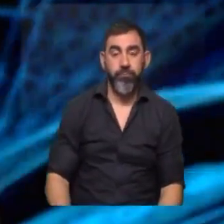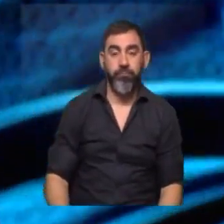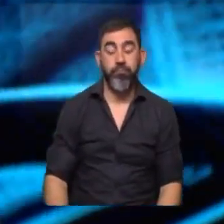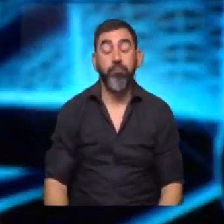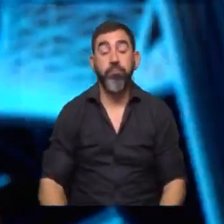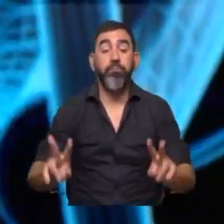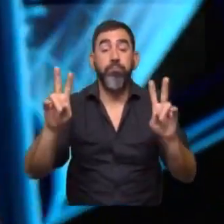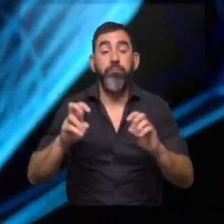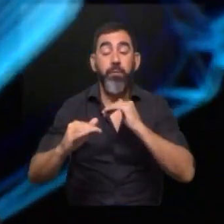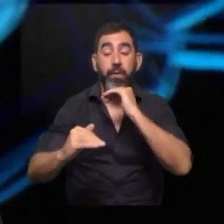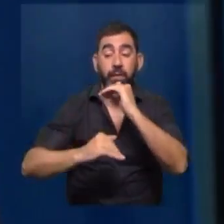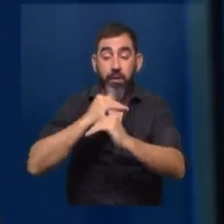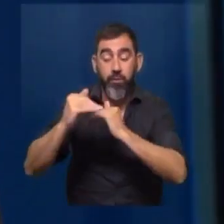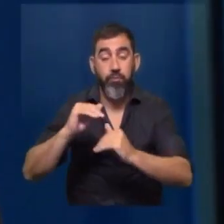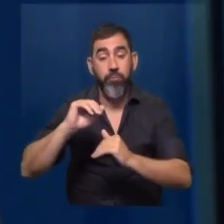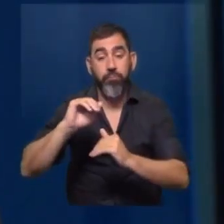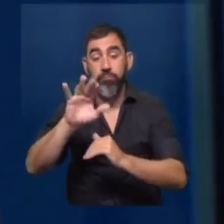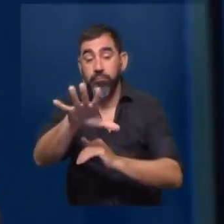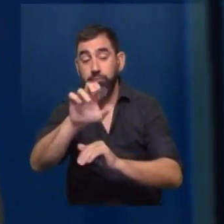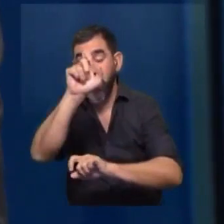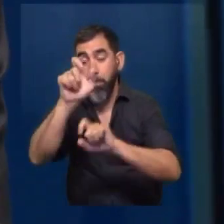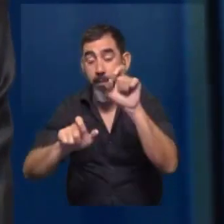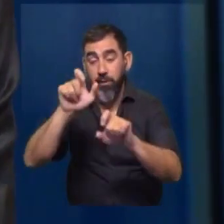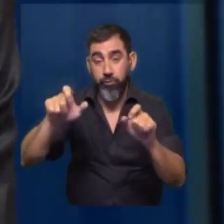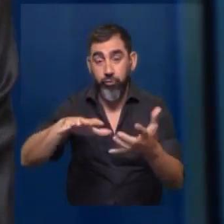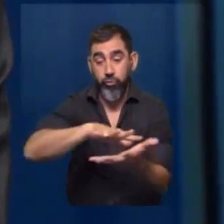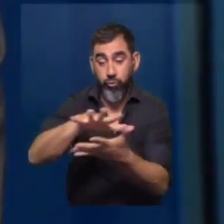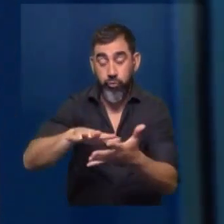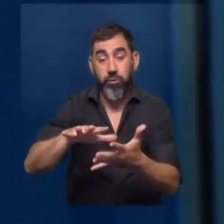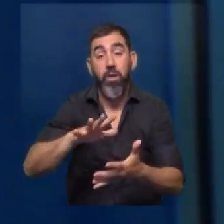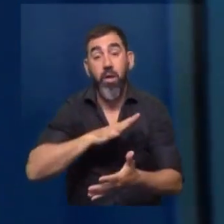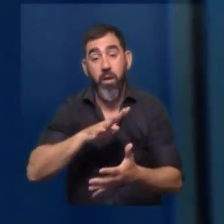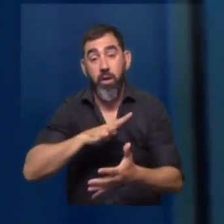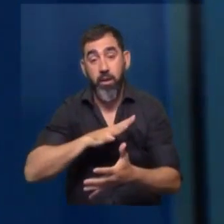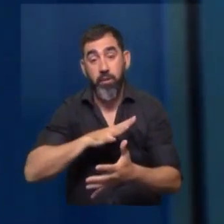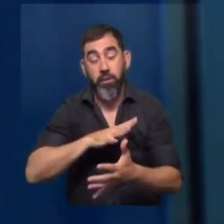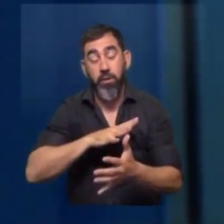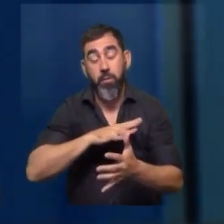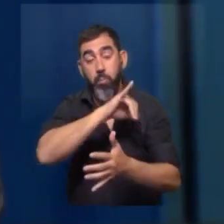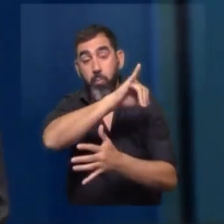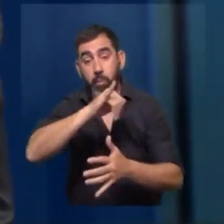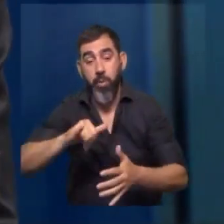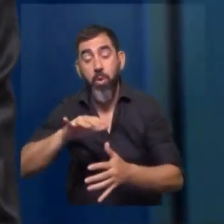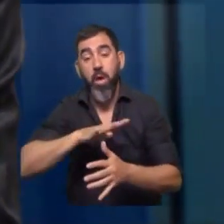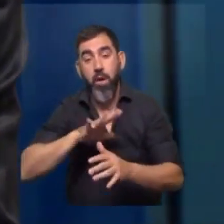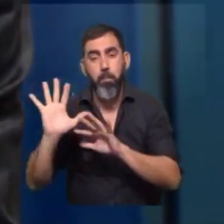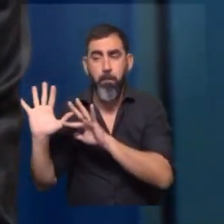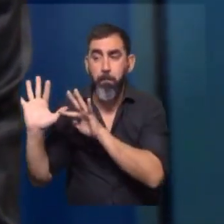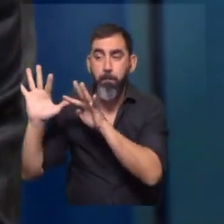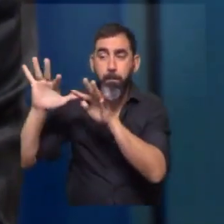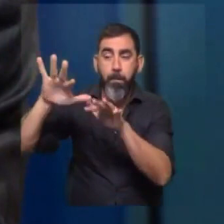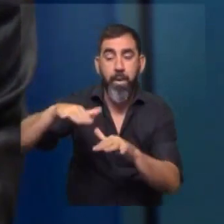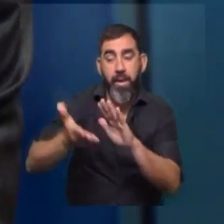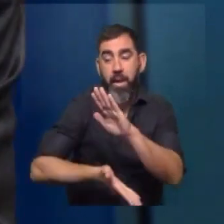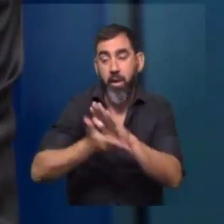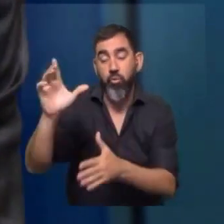tema de desarrollo y atracción de talento en la región. Nosotros identificamos en el índice que hay mucha migración fuera de América Latina